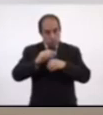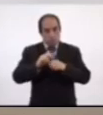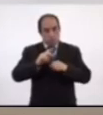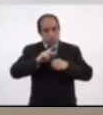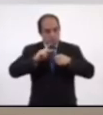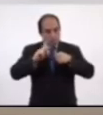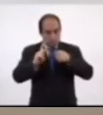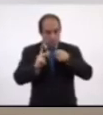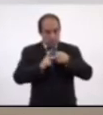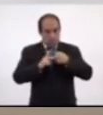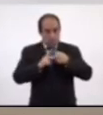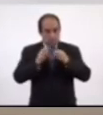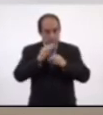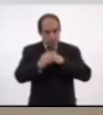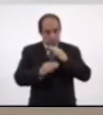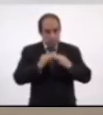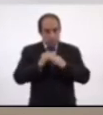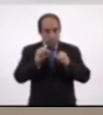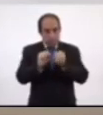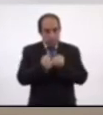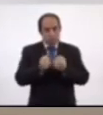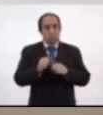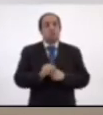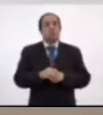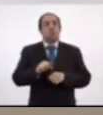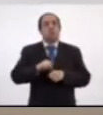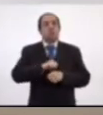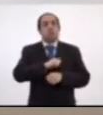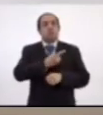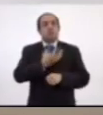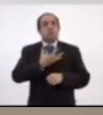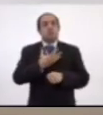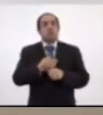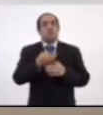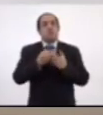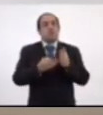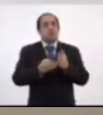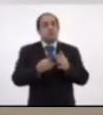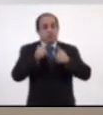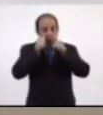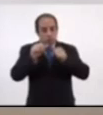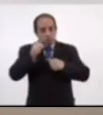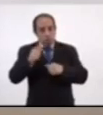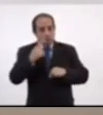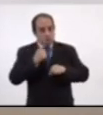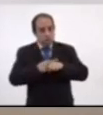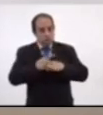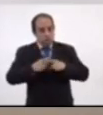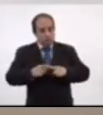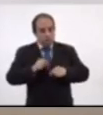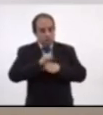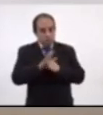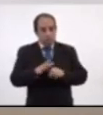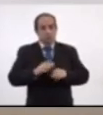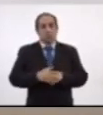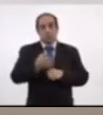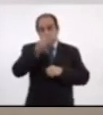salud, llegaron a tener déficits de atención de otros padecimientos distintos a COVID de cerca